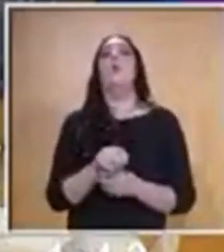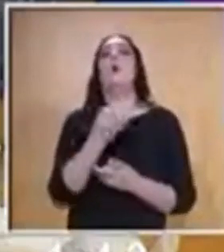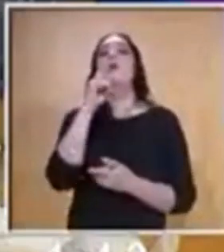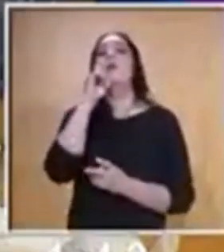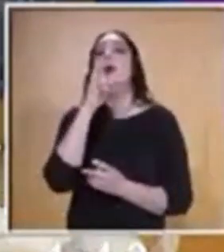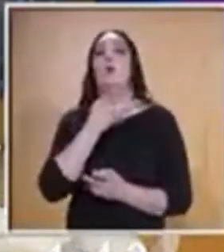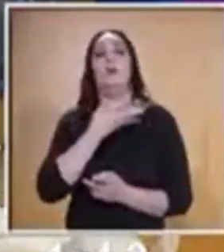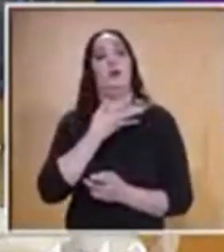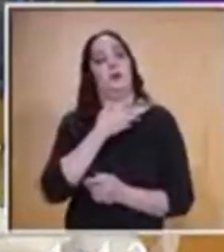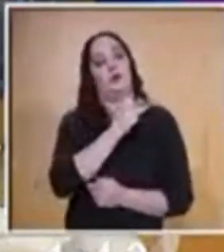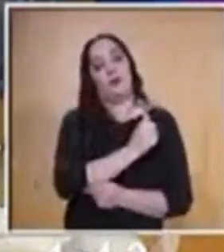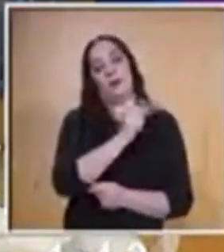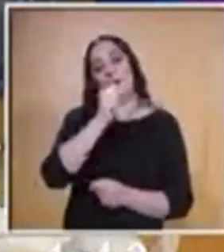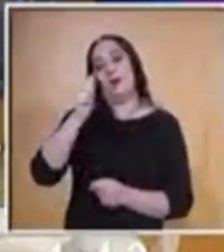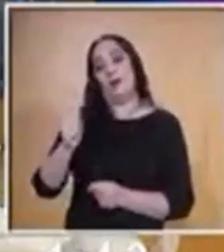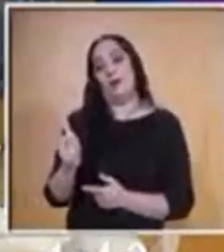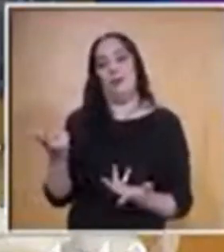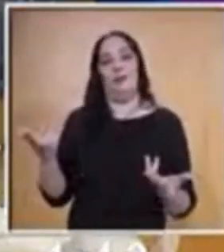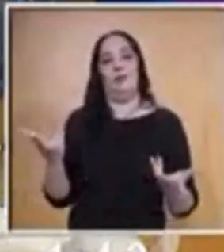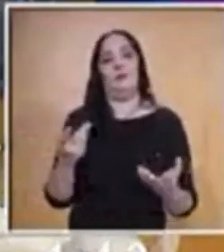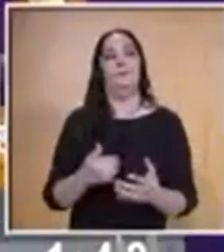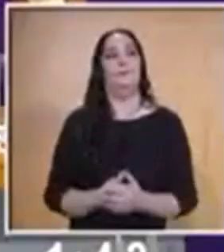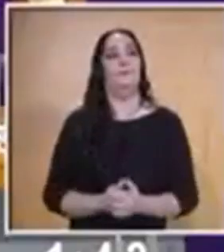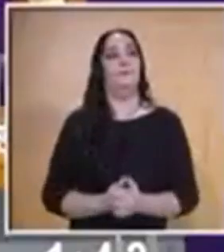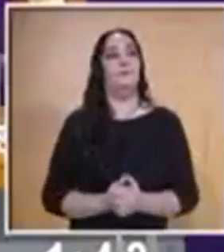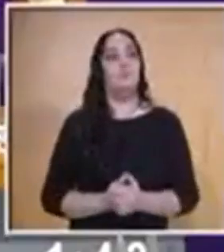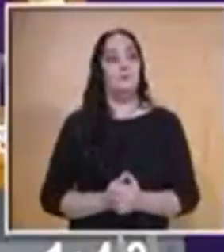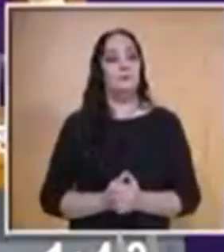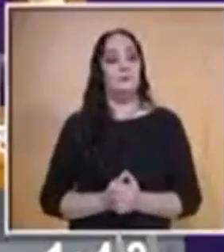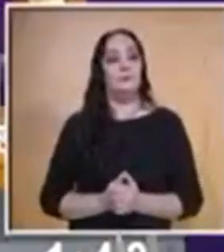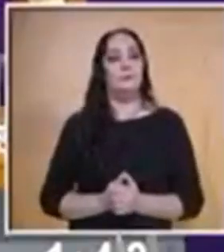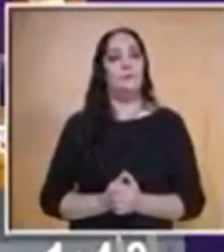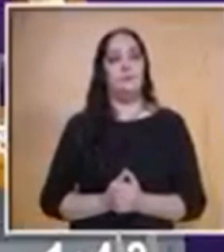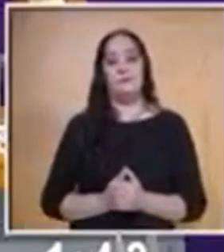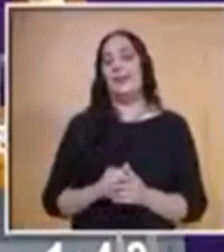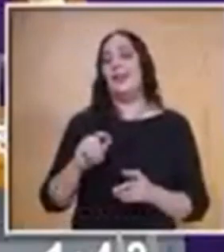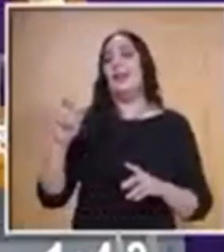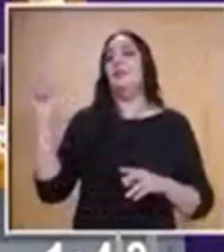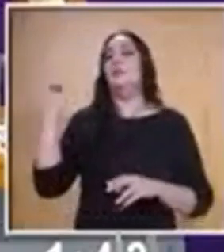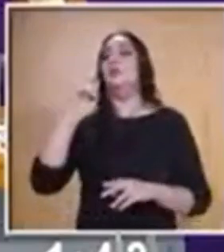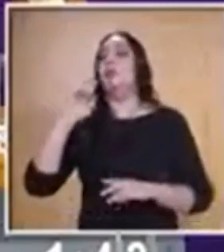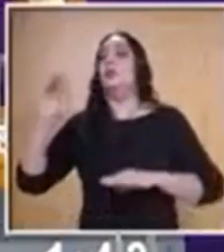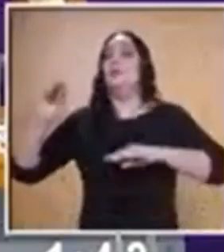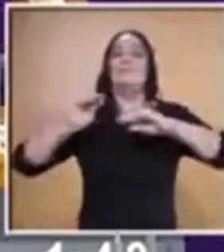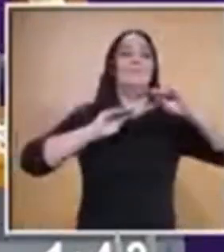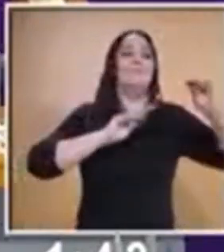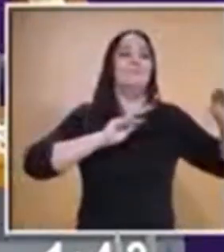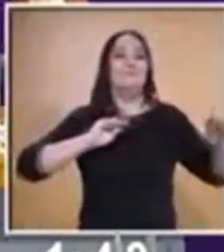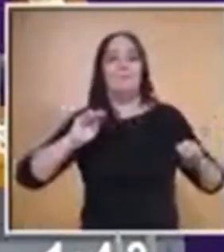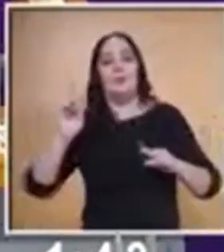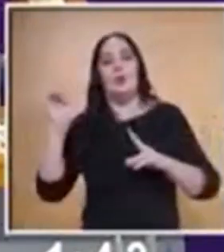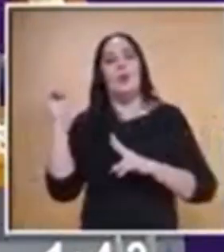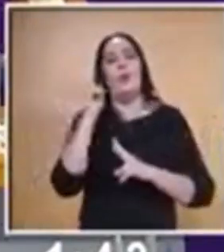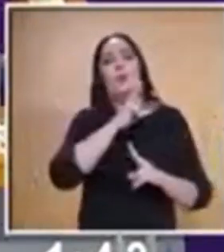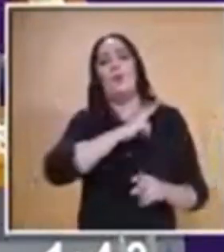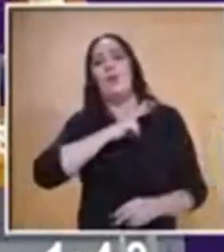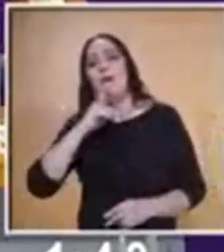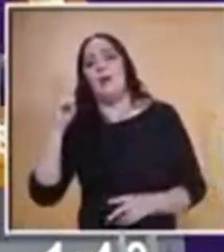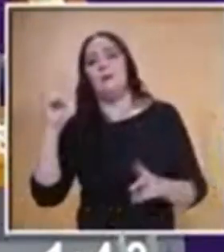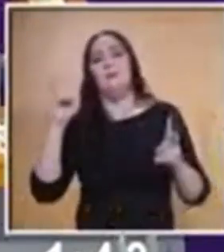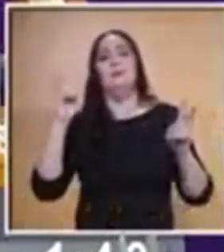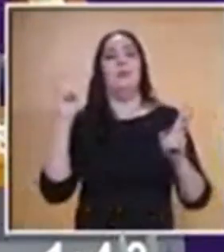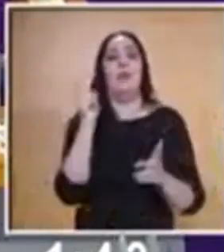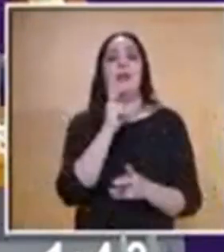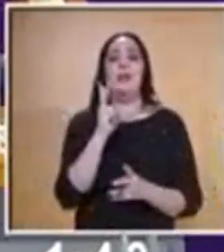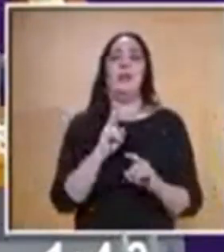Entonces, el sonido está moviéndose o está comunicado a través